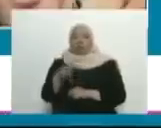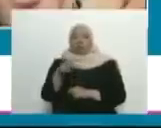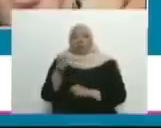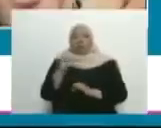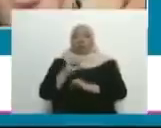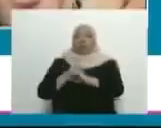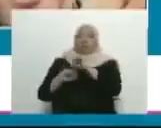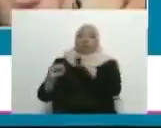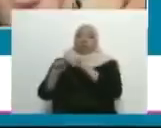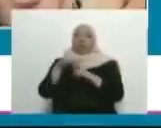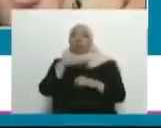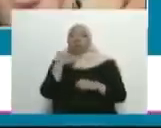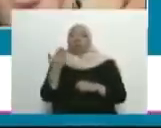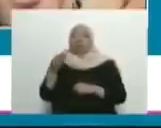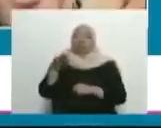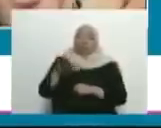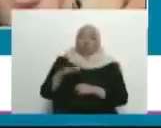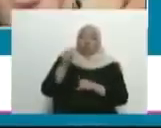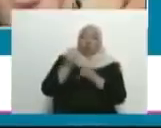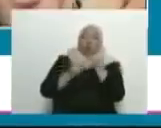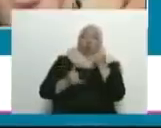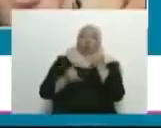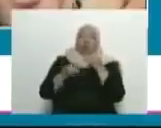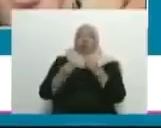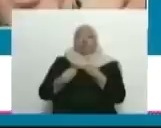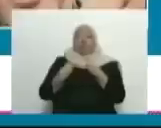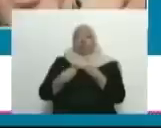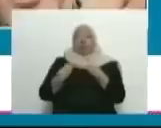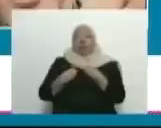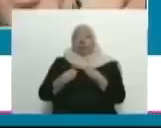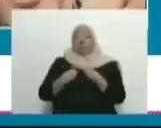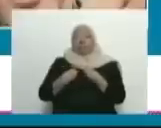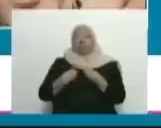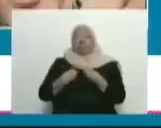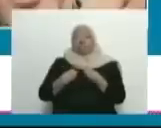enfrentar su último momento de vida,